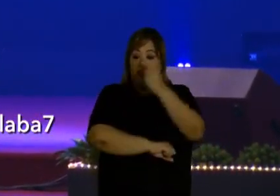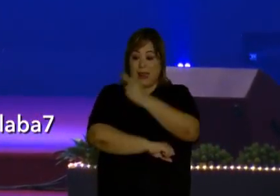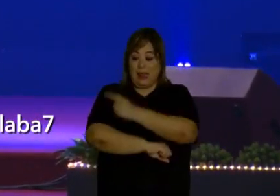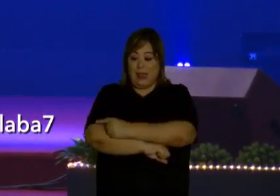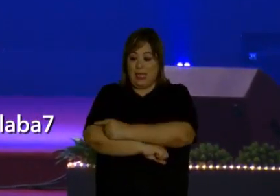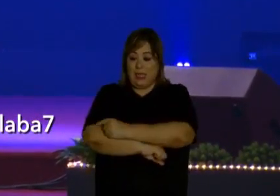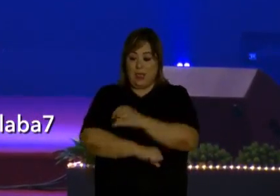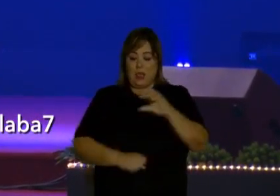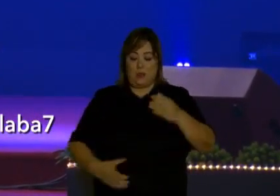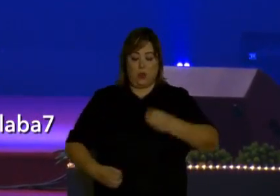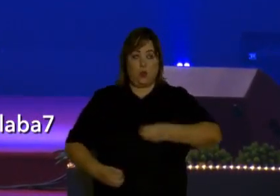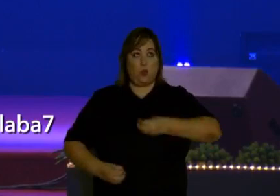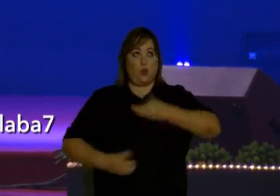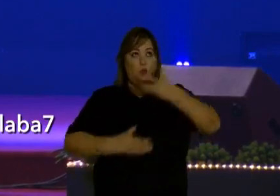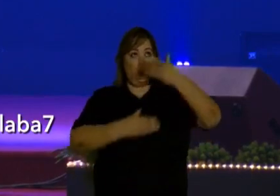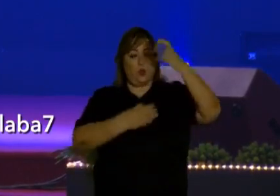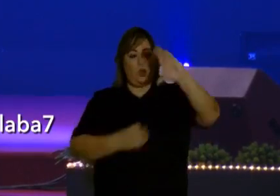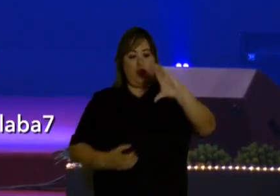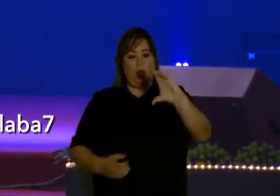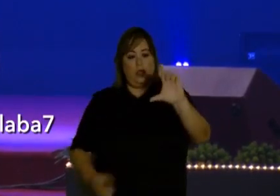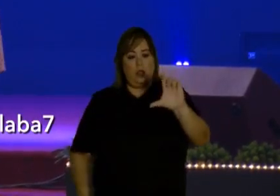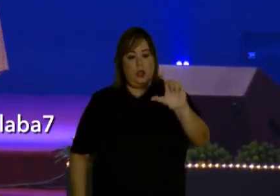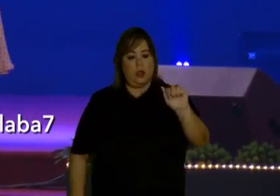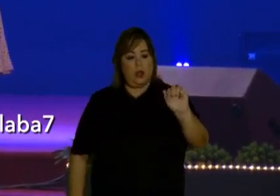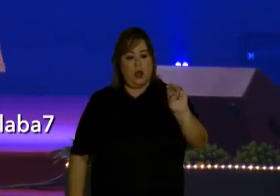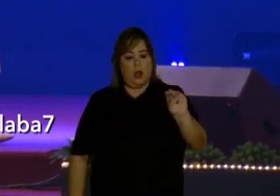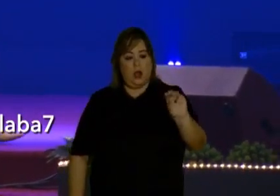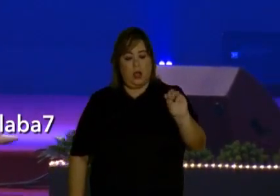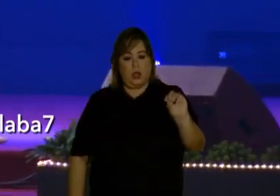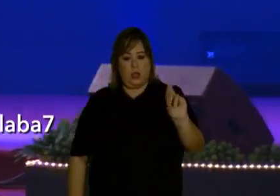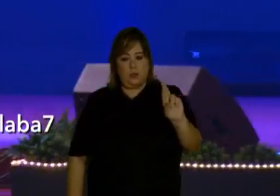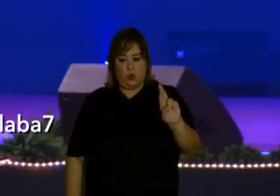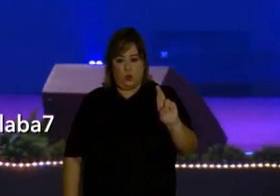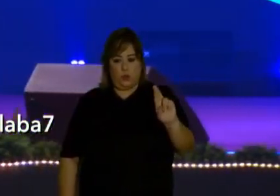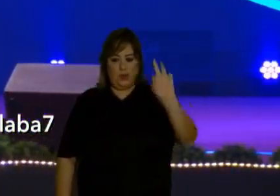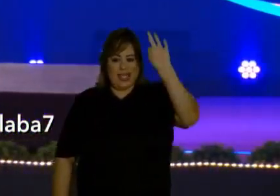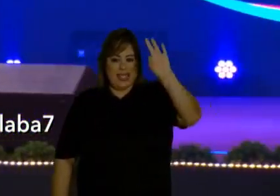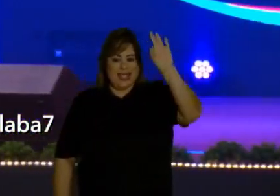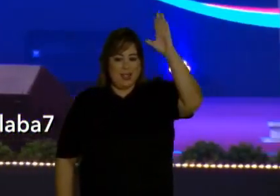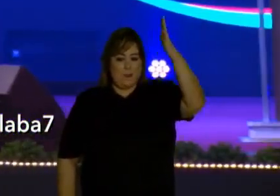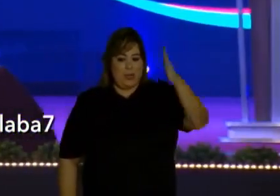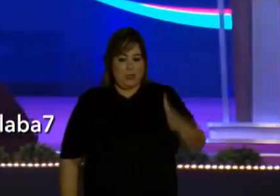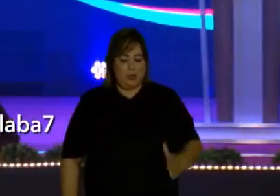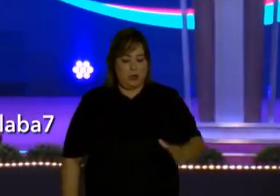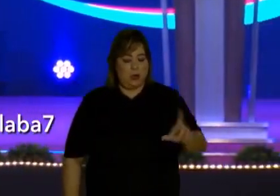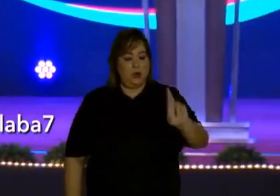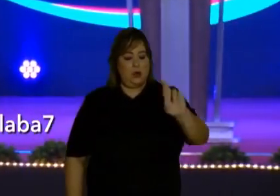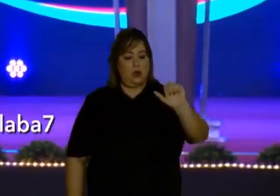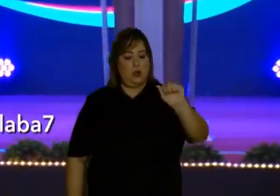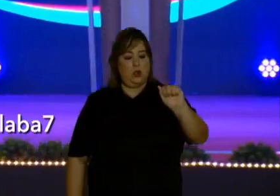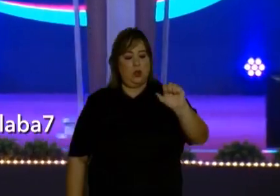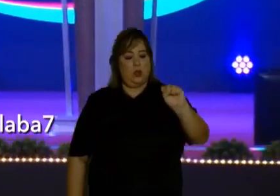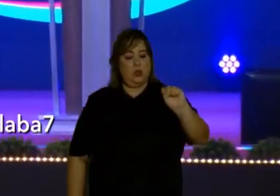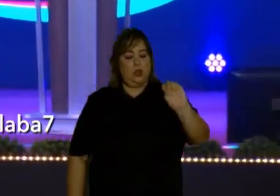transmitir el mensaje del pastor Rasky, del evangelista. Así, oremos para que Dios lo use con poder.